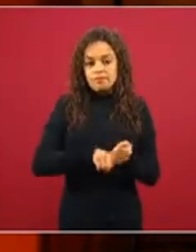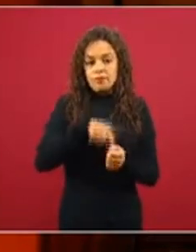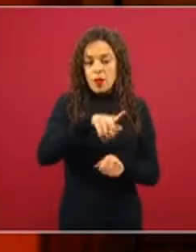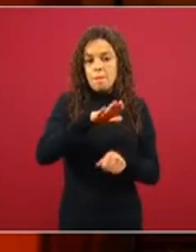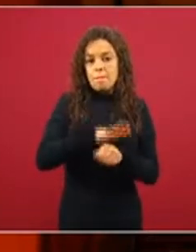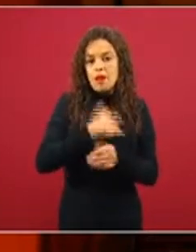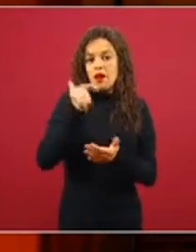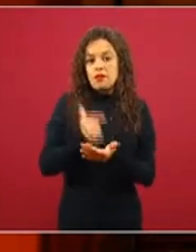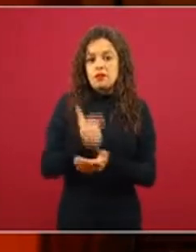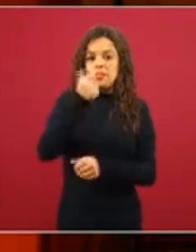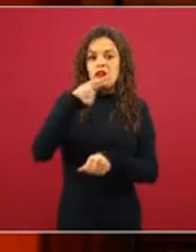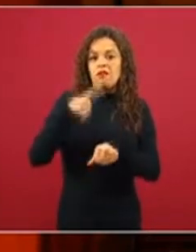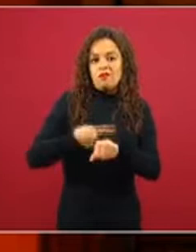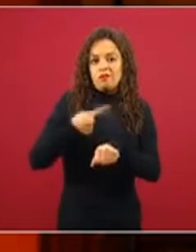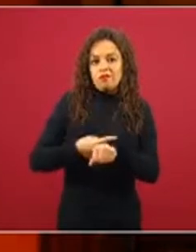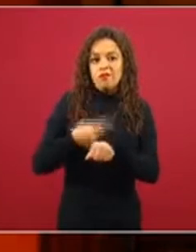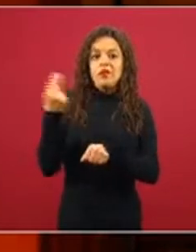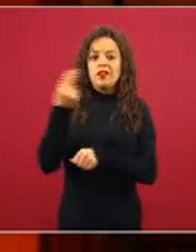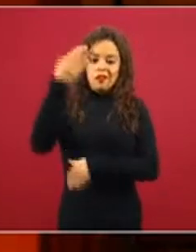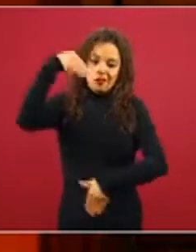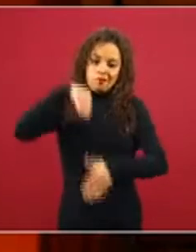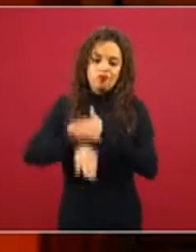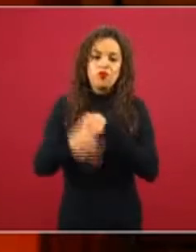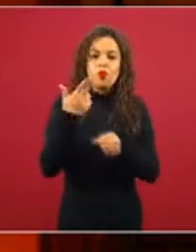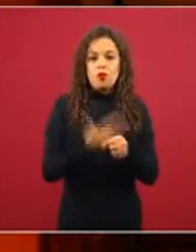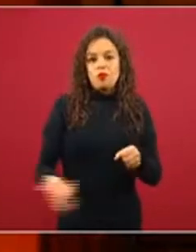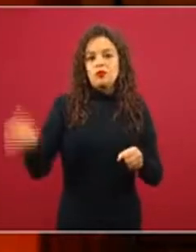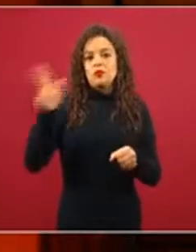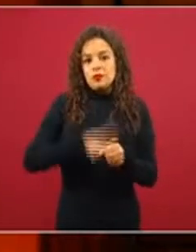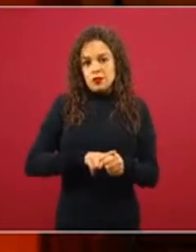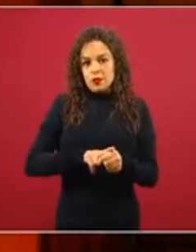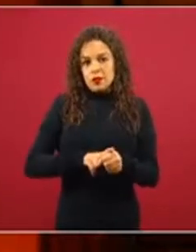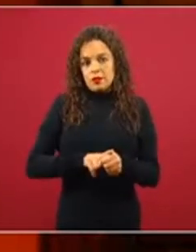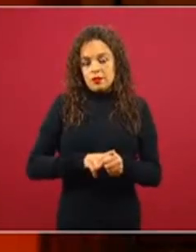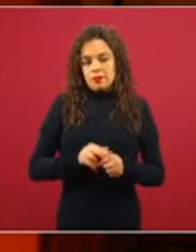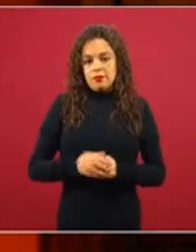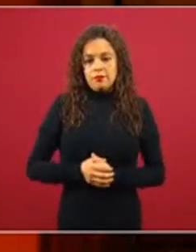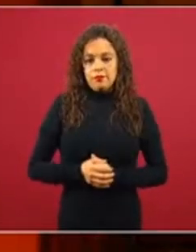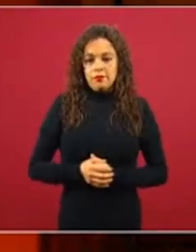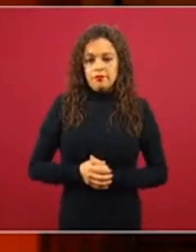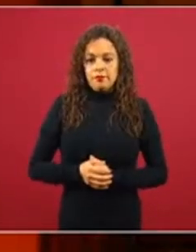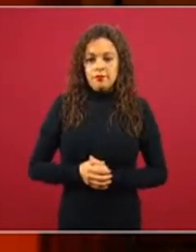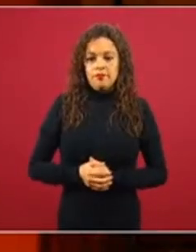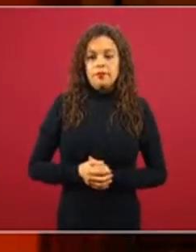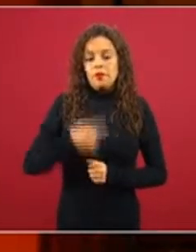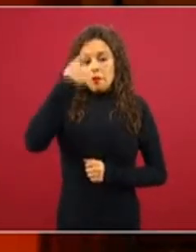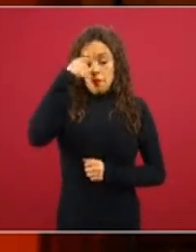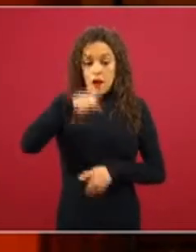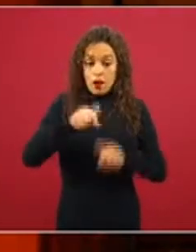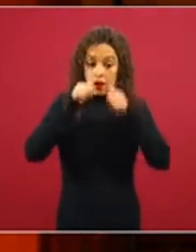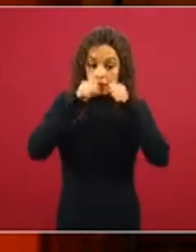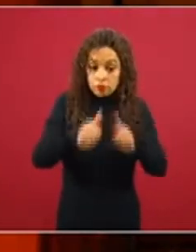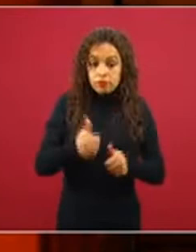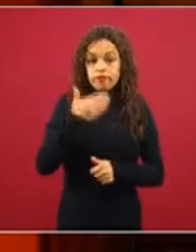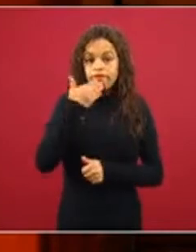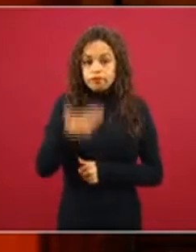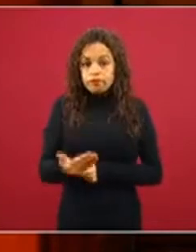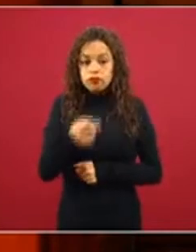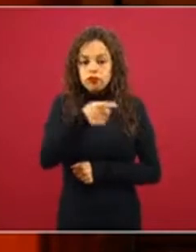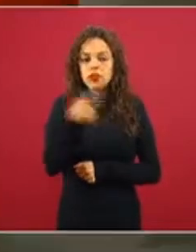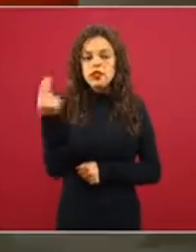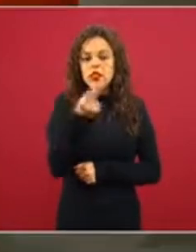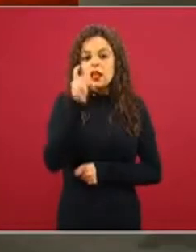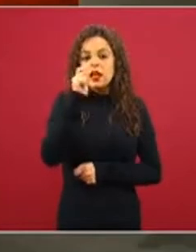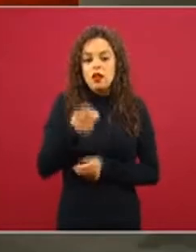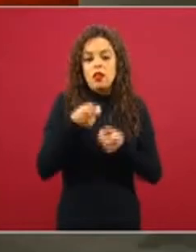grave y llegue a un hospital para poder en su momento encaminar o mejorar las intervenciones que estén permanentemente previniendo que